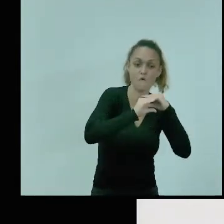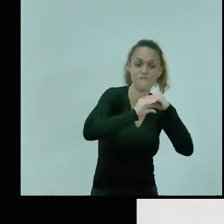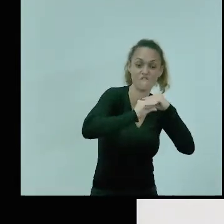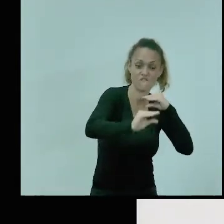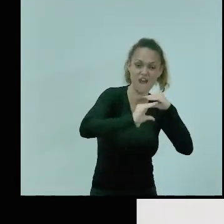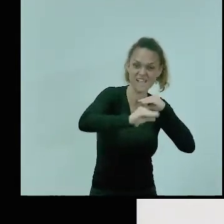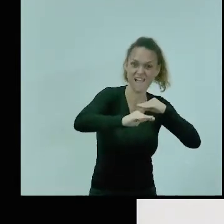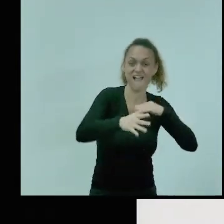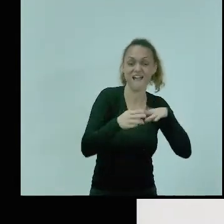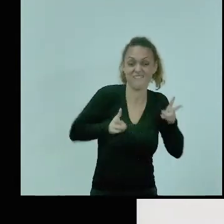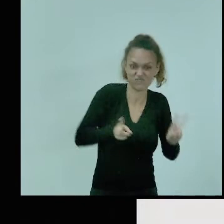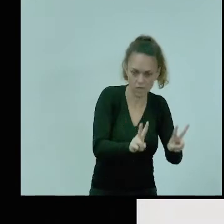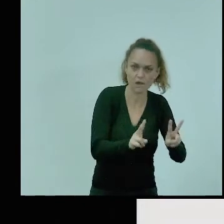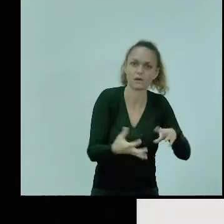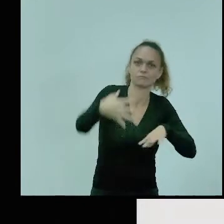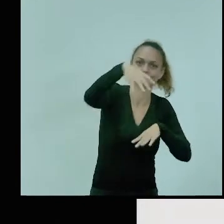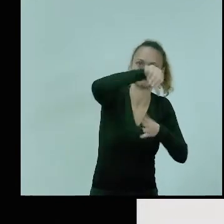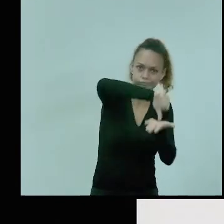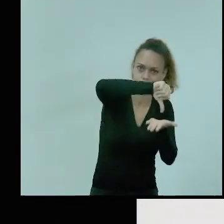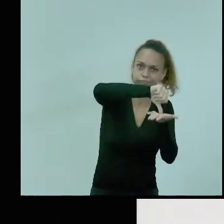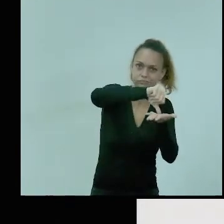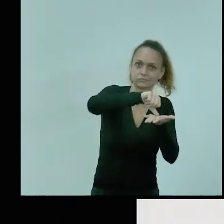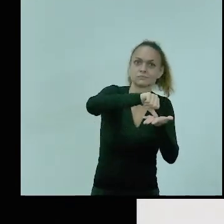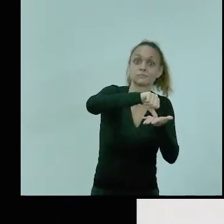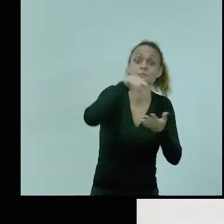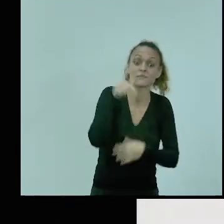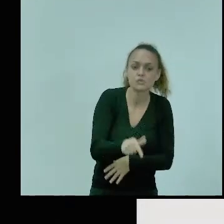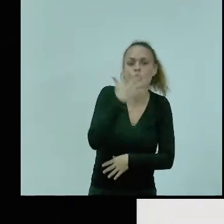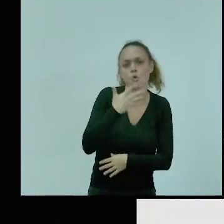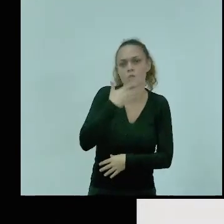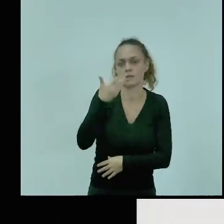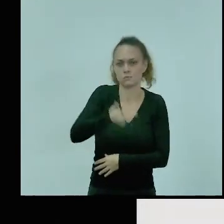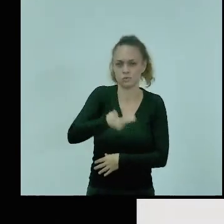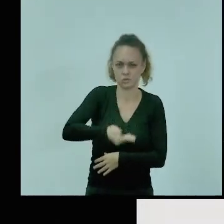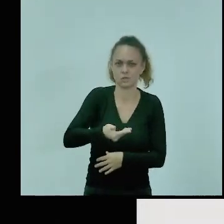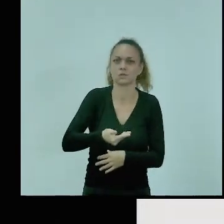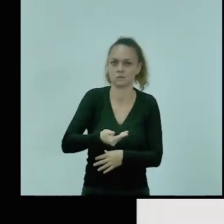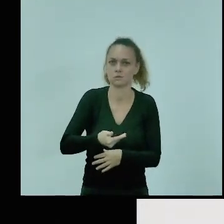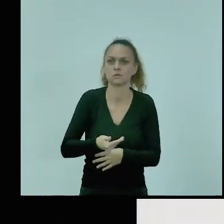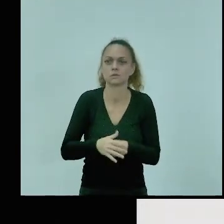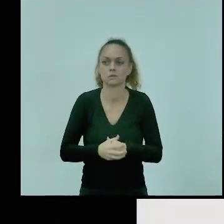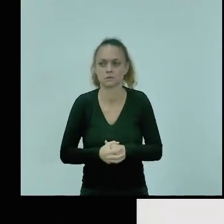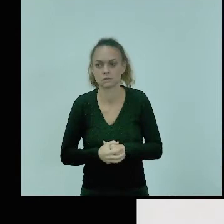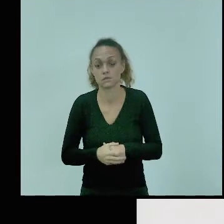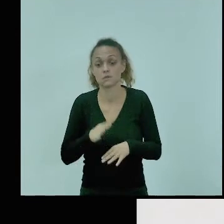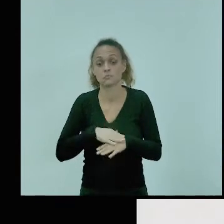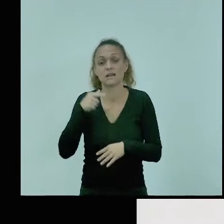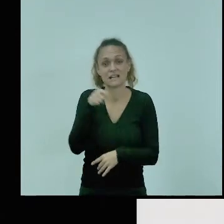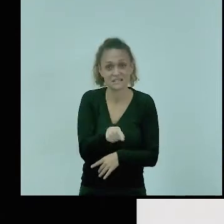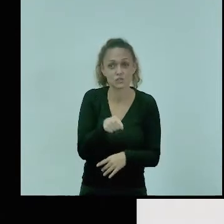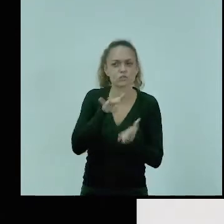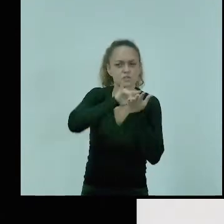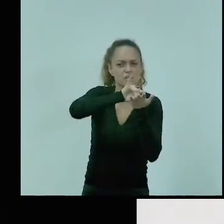una falla activa, es una cosa que es importante conocer. Para ello, desde el Instituto Geológico y